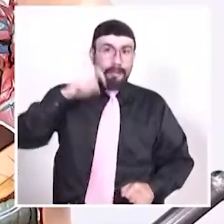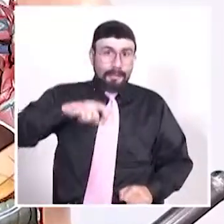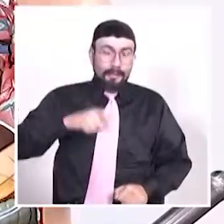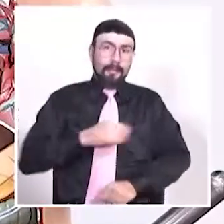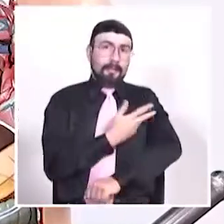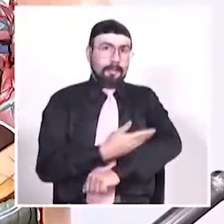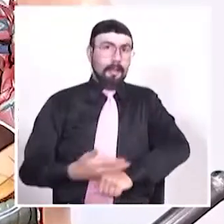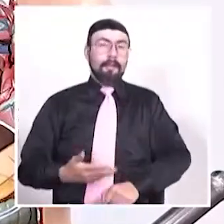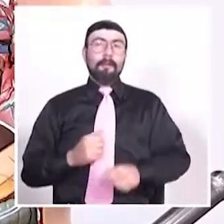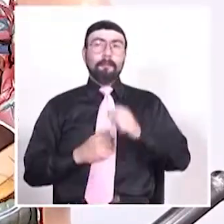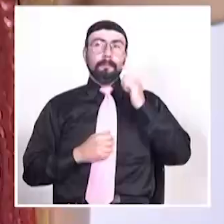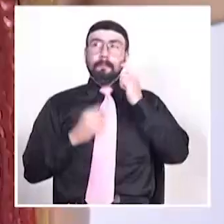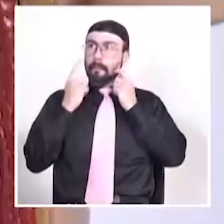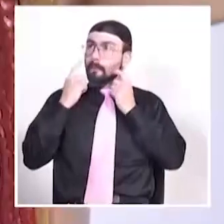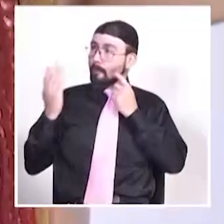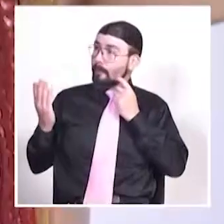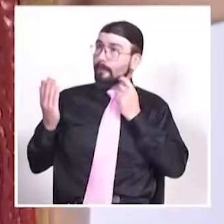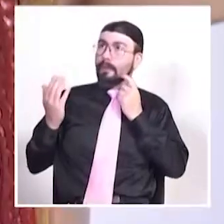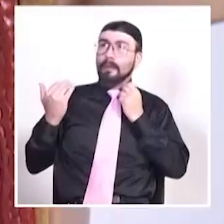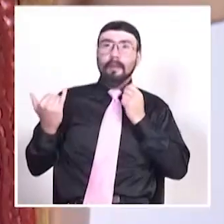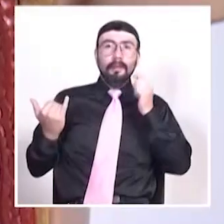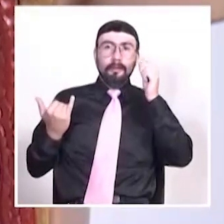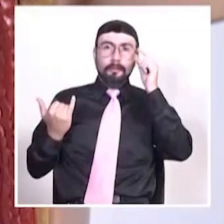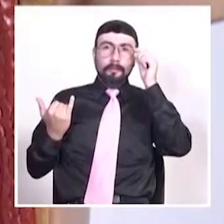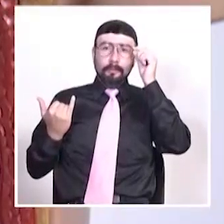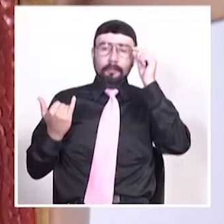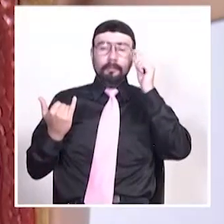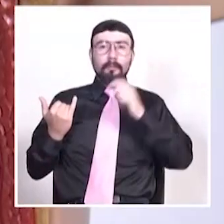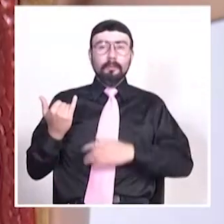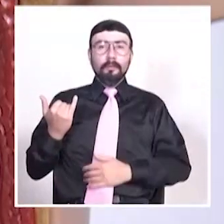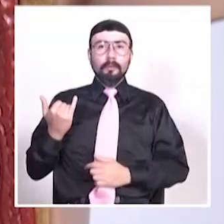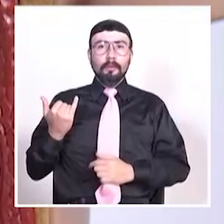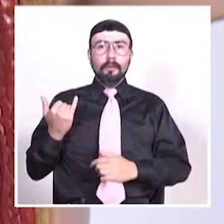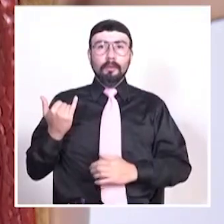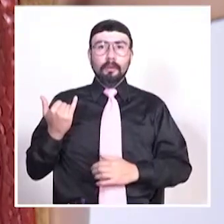en este modelo pueden observar